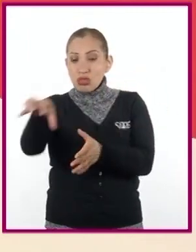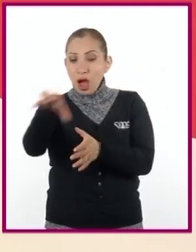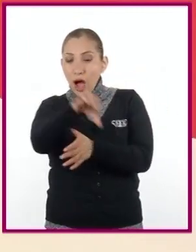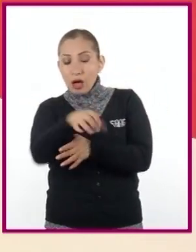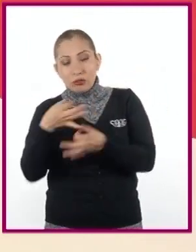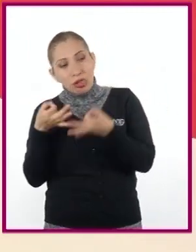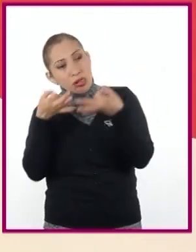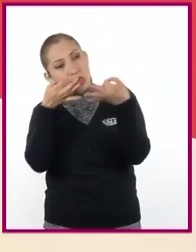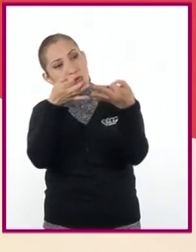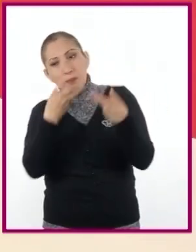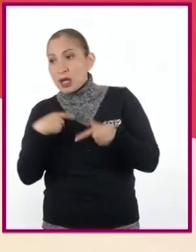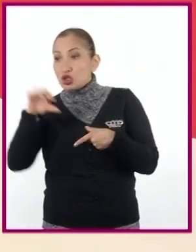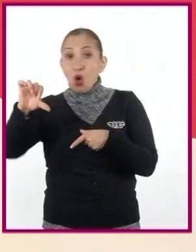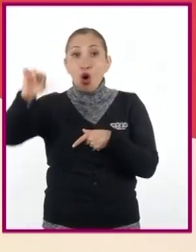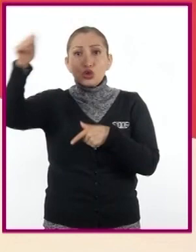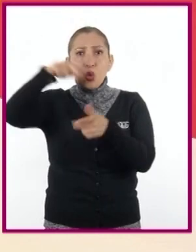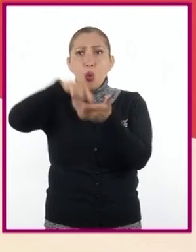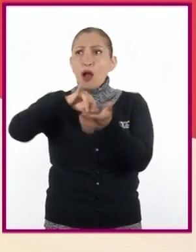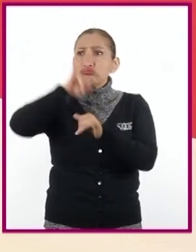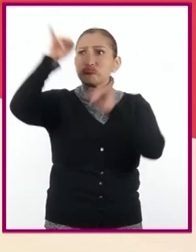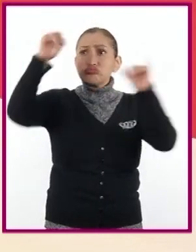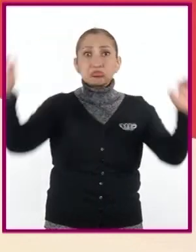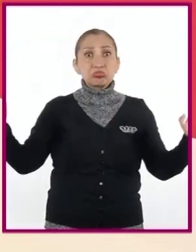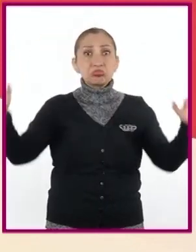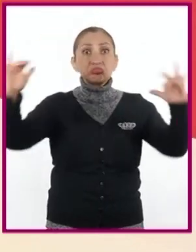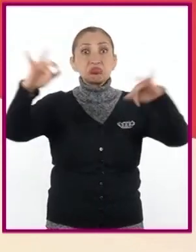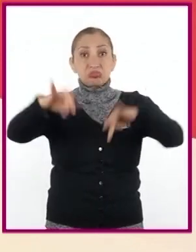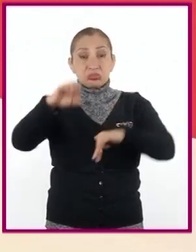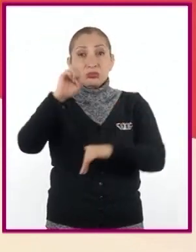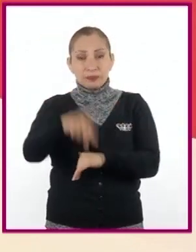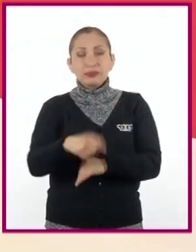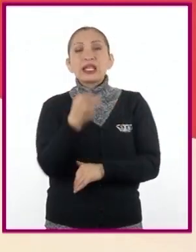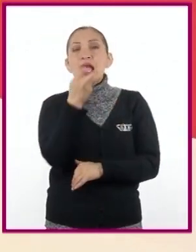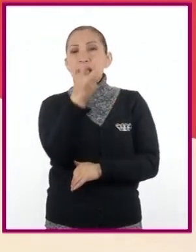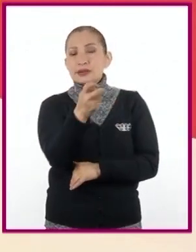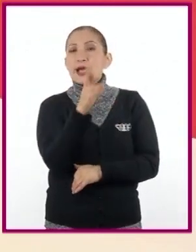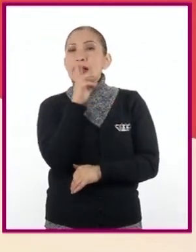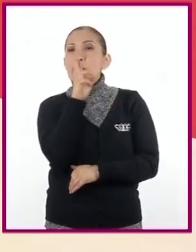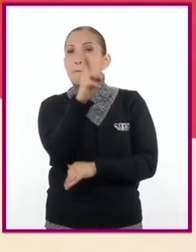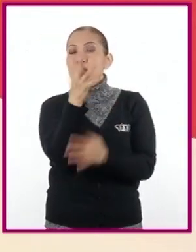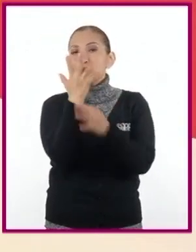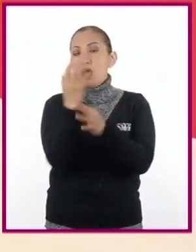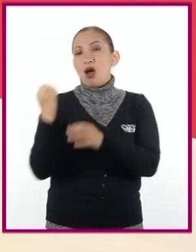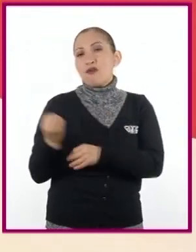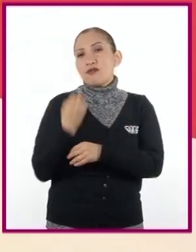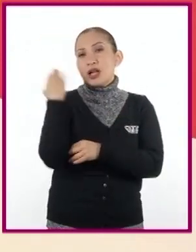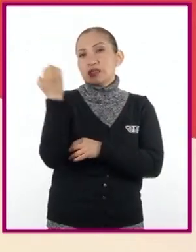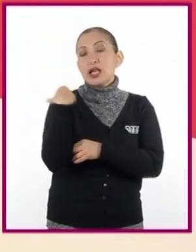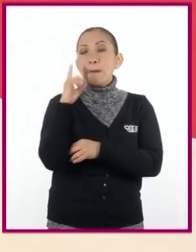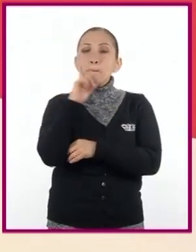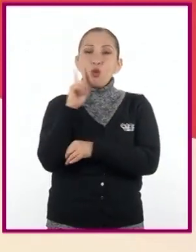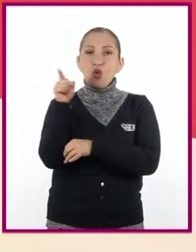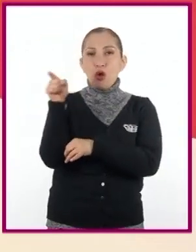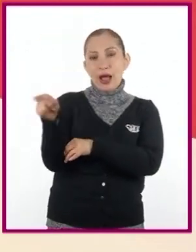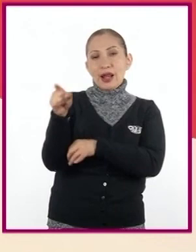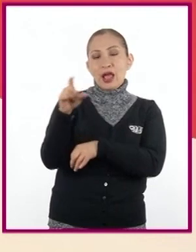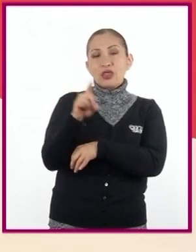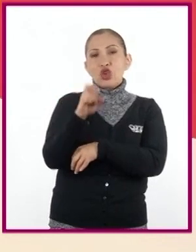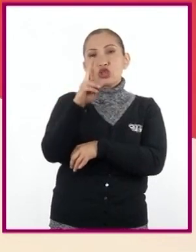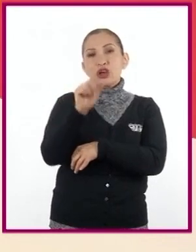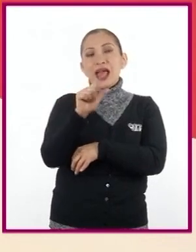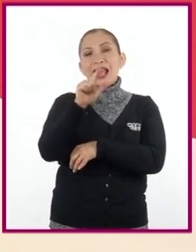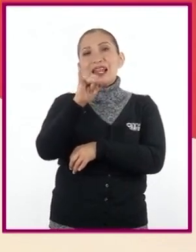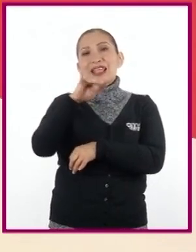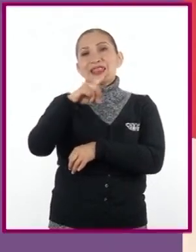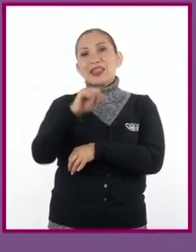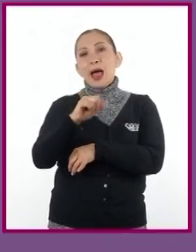a trabajadores de otros lados. Este fue un reporte de la conferencia ofrecida por la doctora